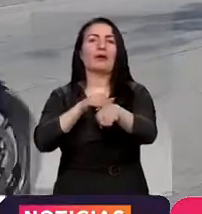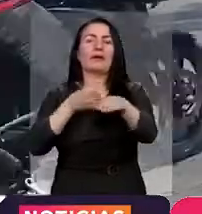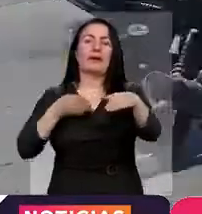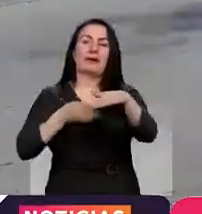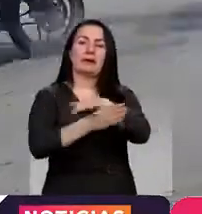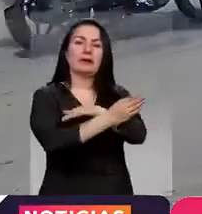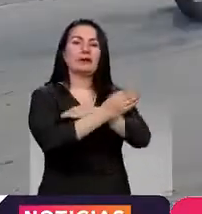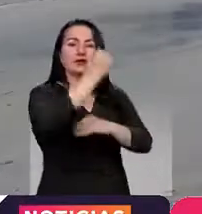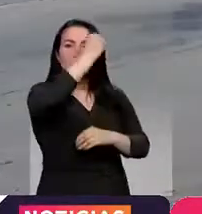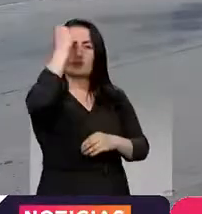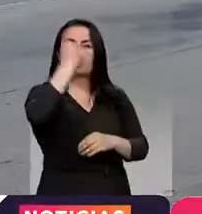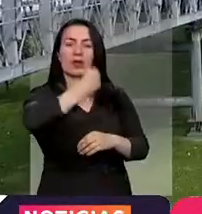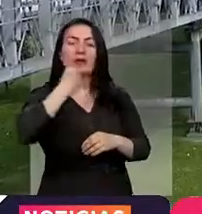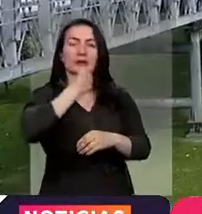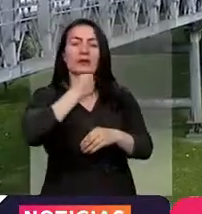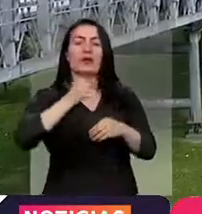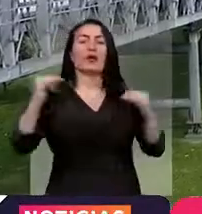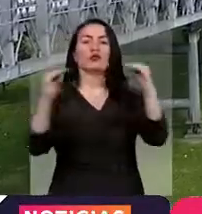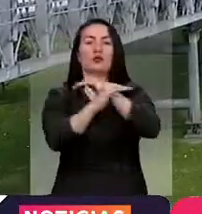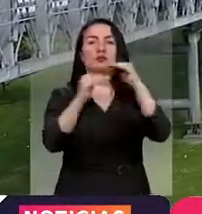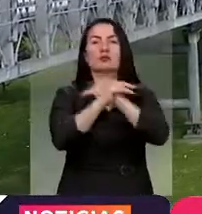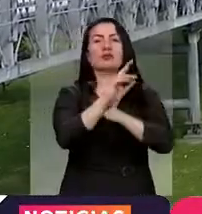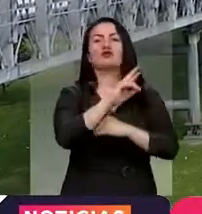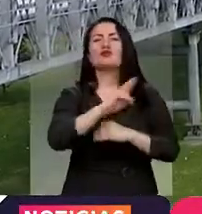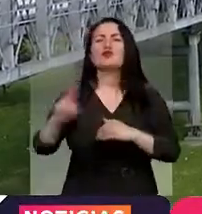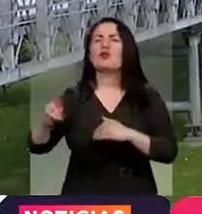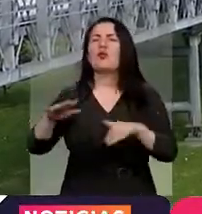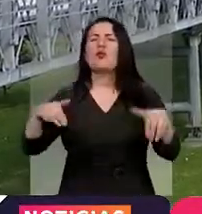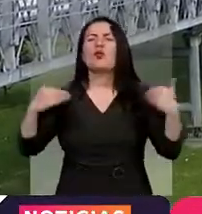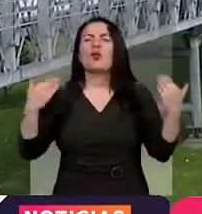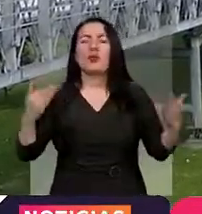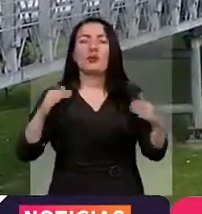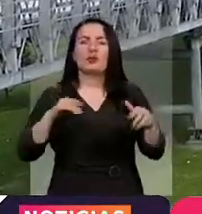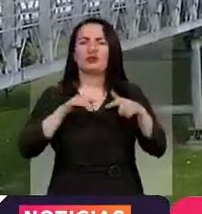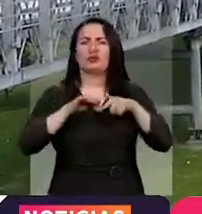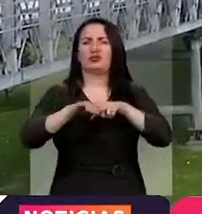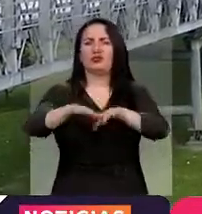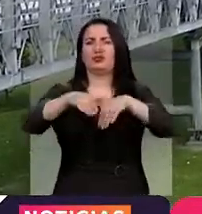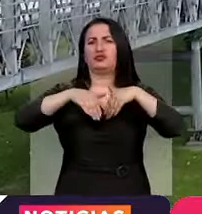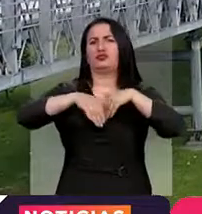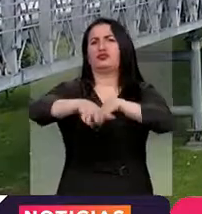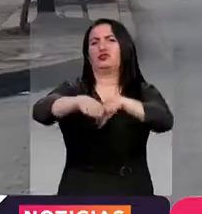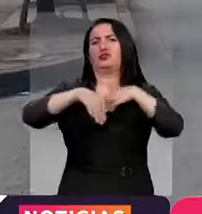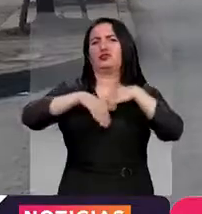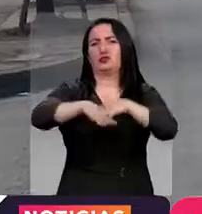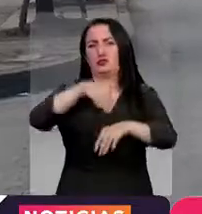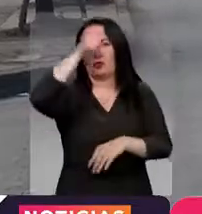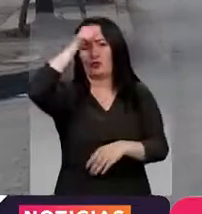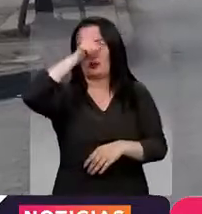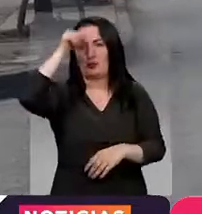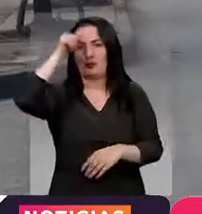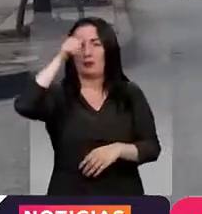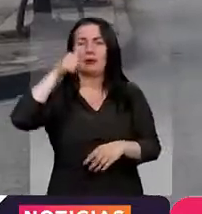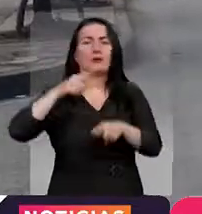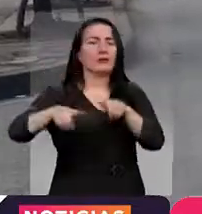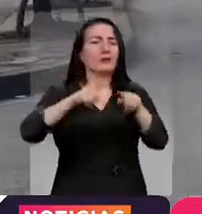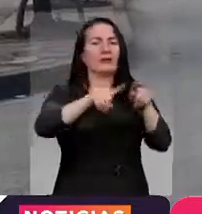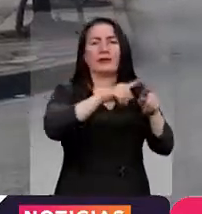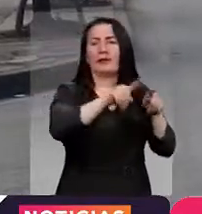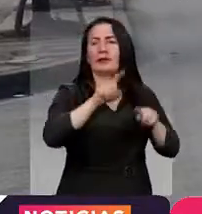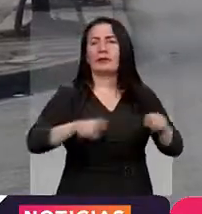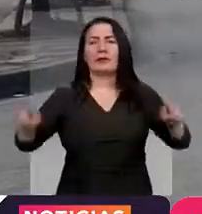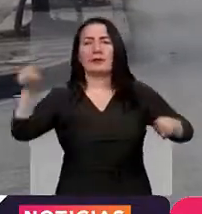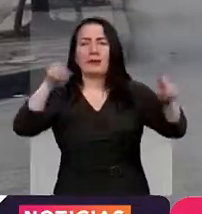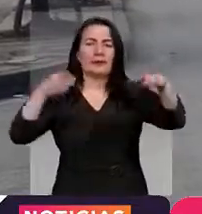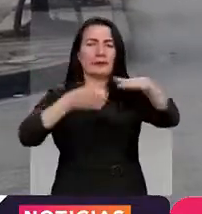de Soacha por la autopista Sur. La medida se tomó debido al alto flujo vehicular de todos los domingos. Miles de viajeros ingresan